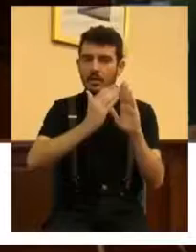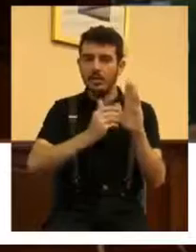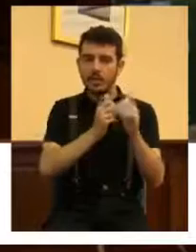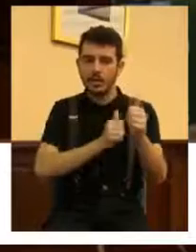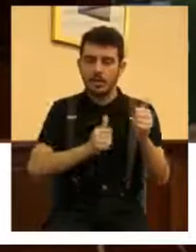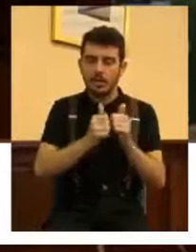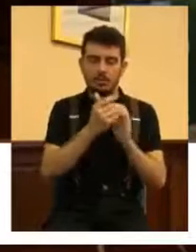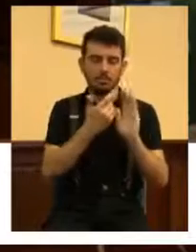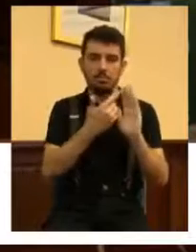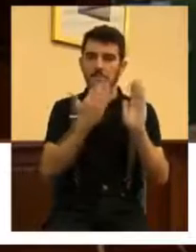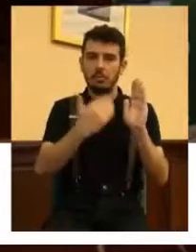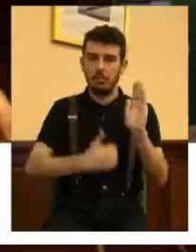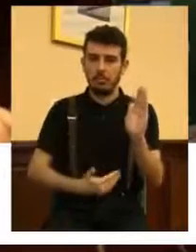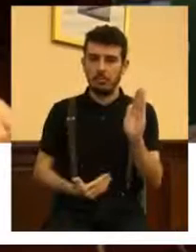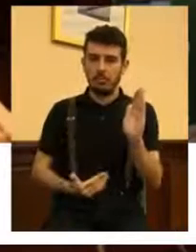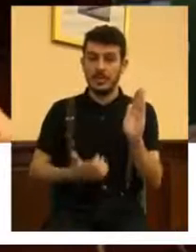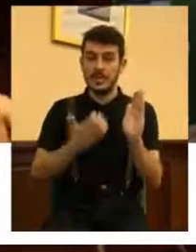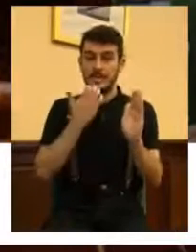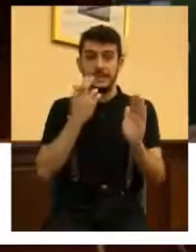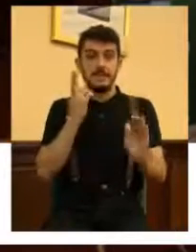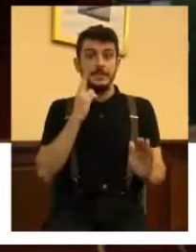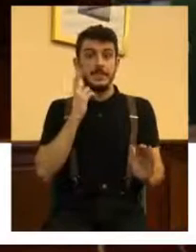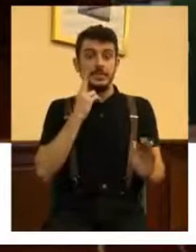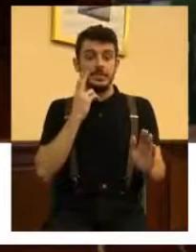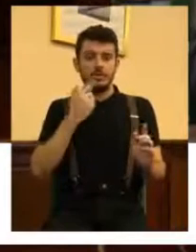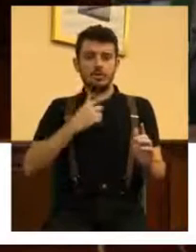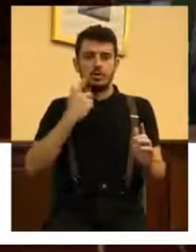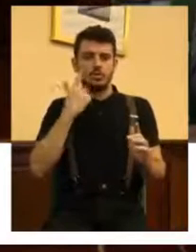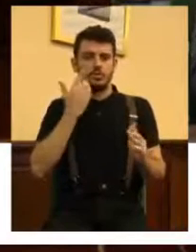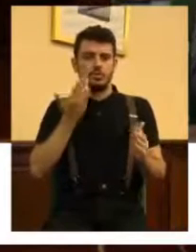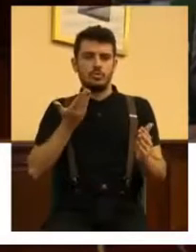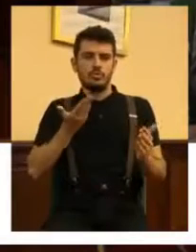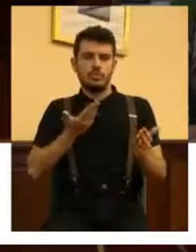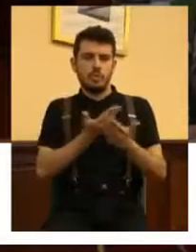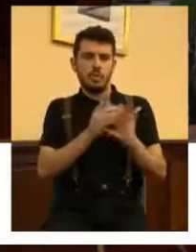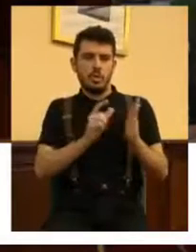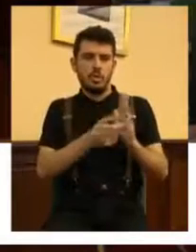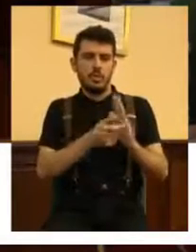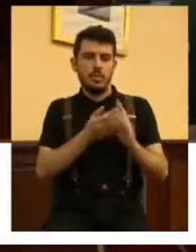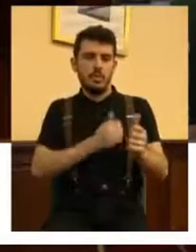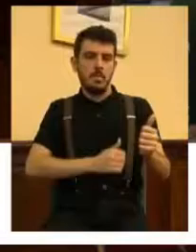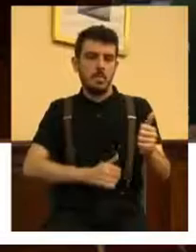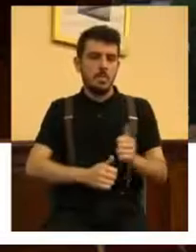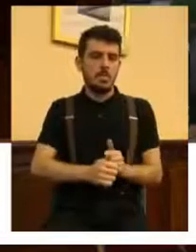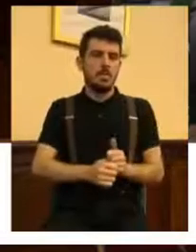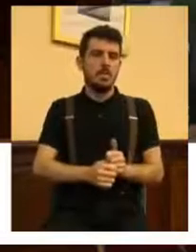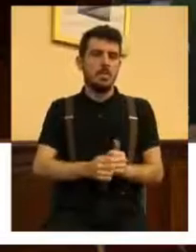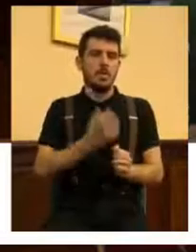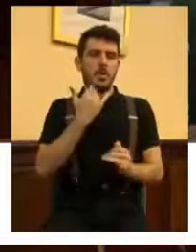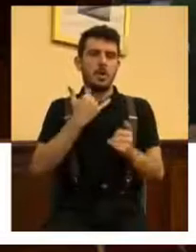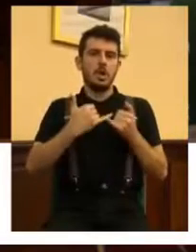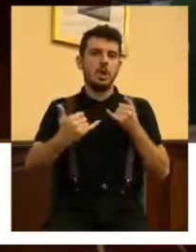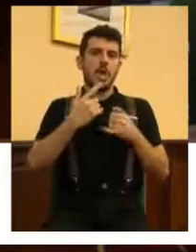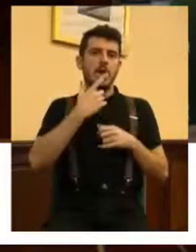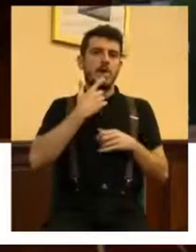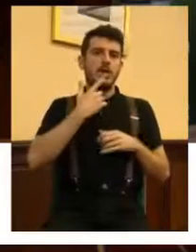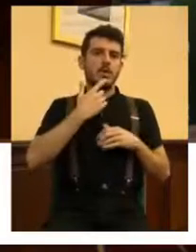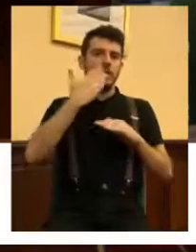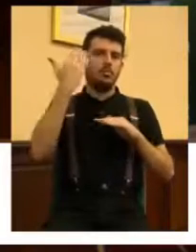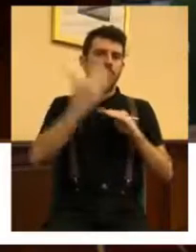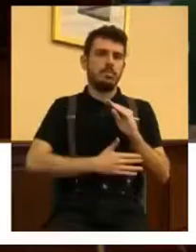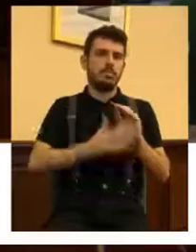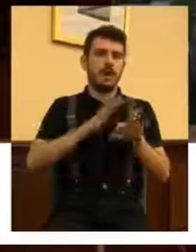prioritario. Si alguien teme que lo vayamos a poner como una línea roja para una